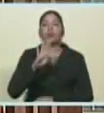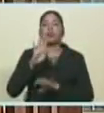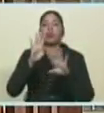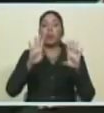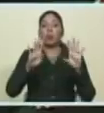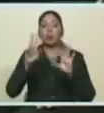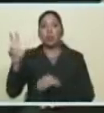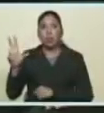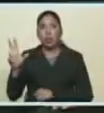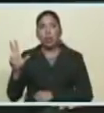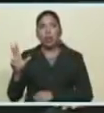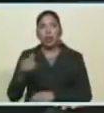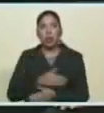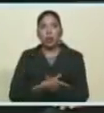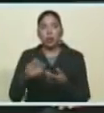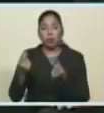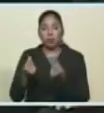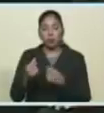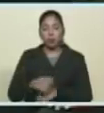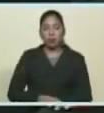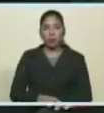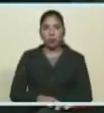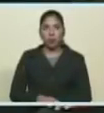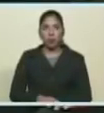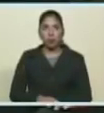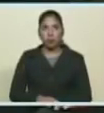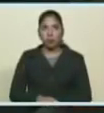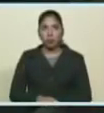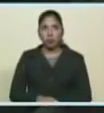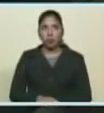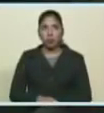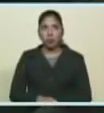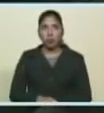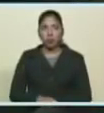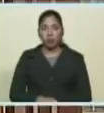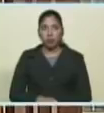37.493 millones de bolívares. La gobernación, 24.511 millones de bolívares.